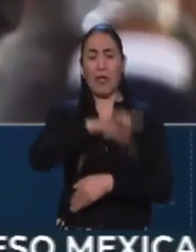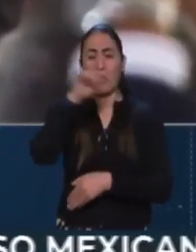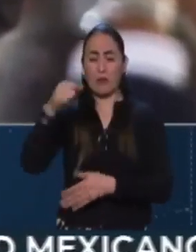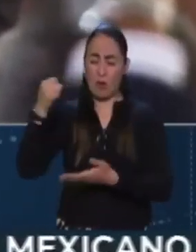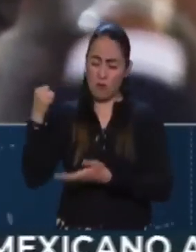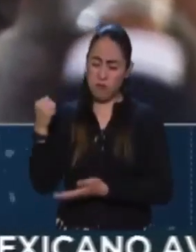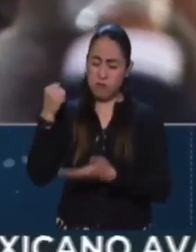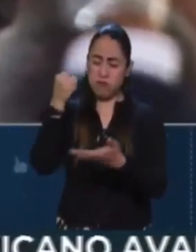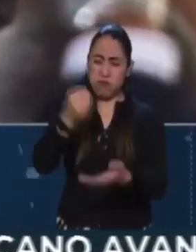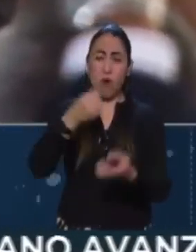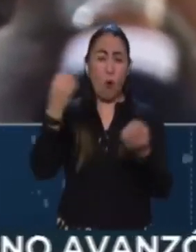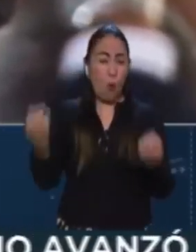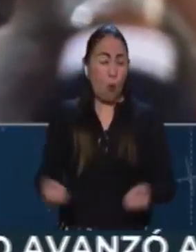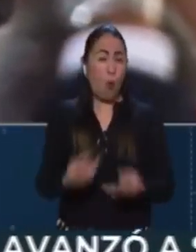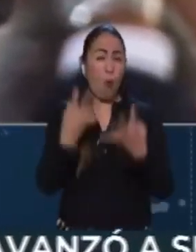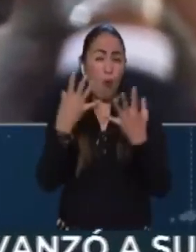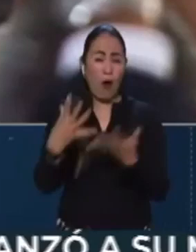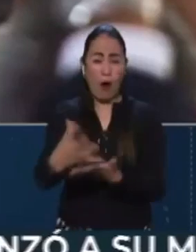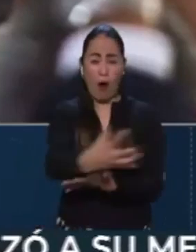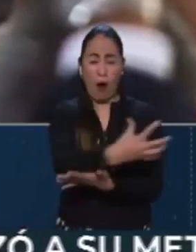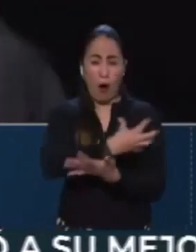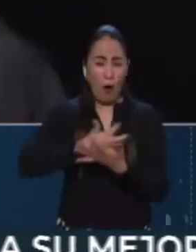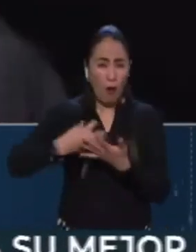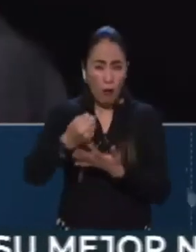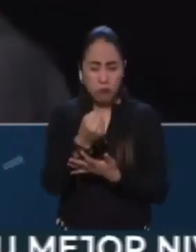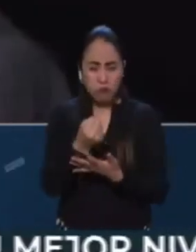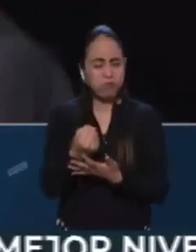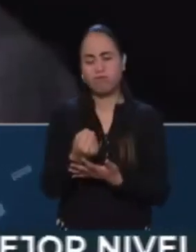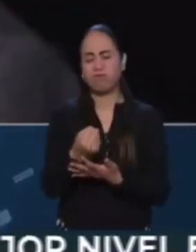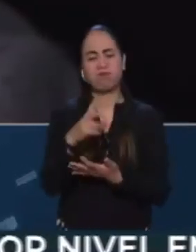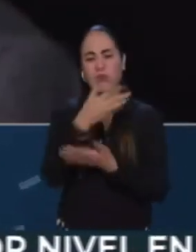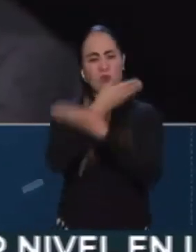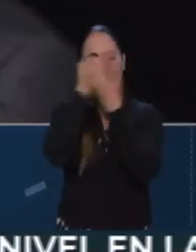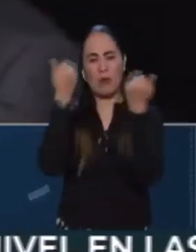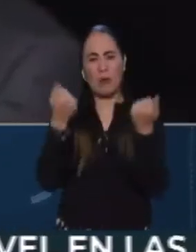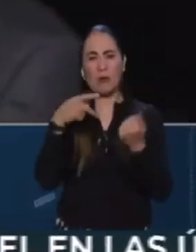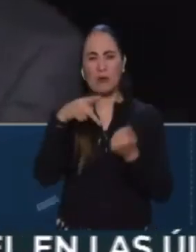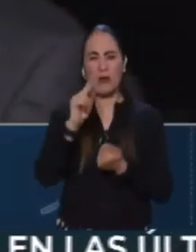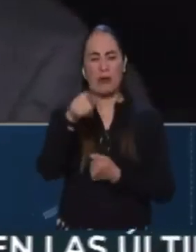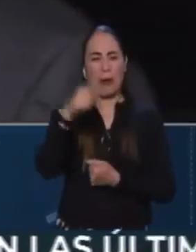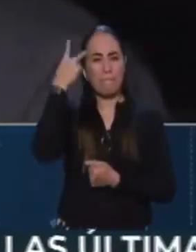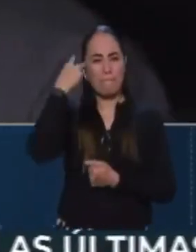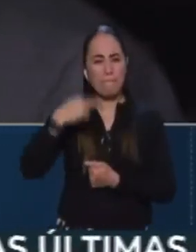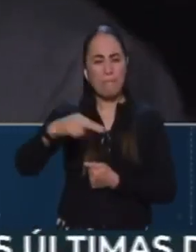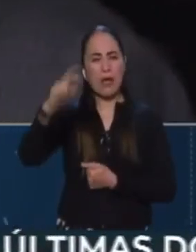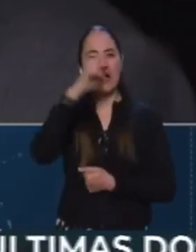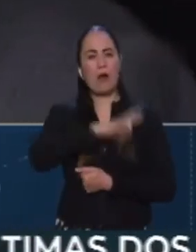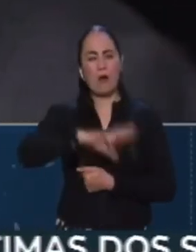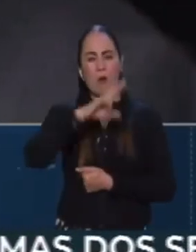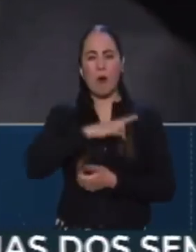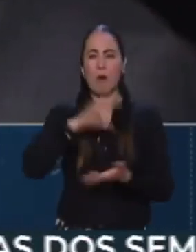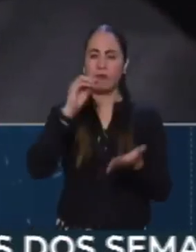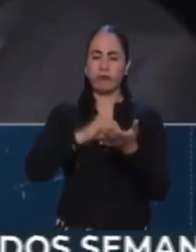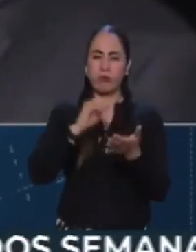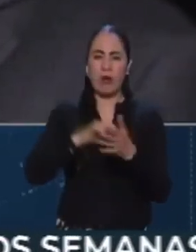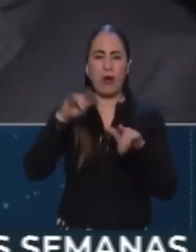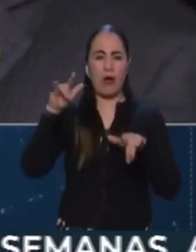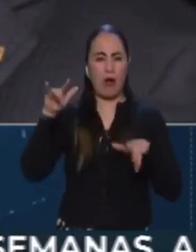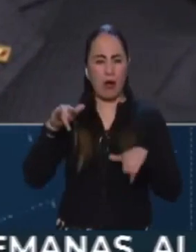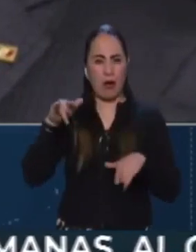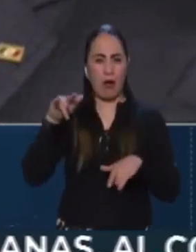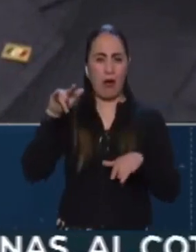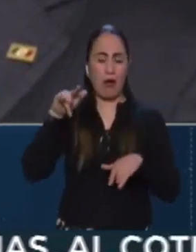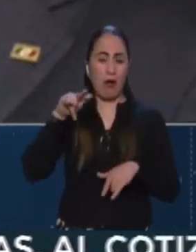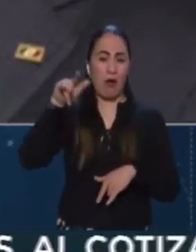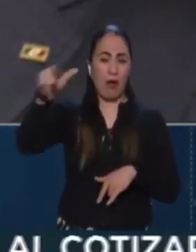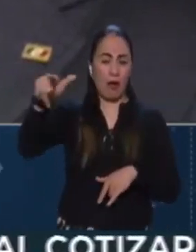sido calculada, pero es más que evidente, con viajes privados permanentes en avión de